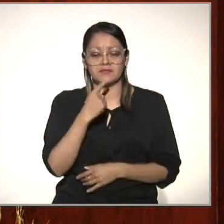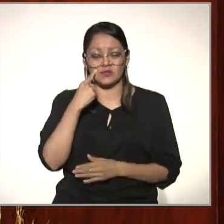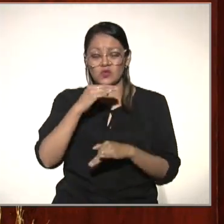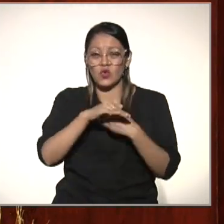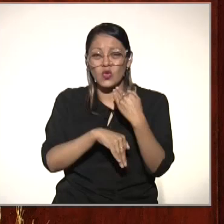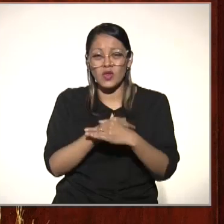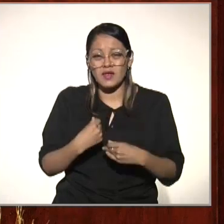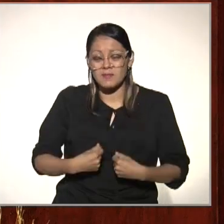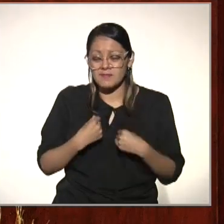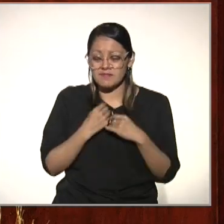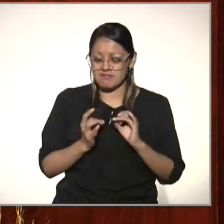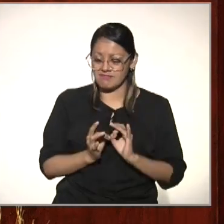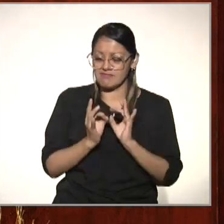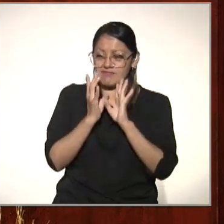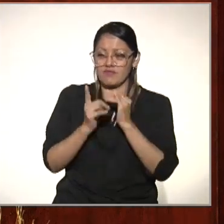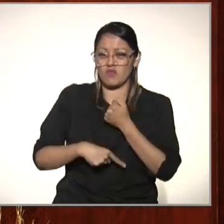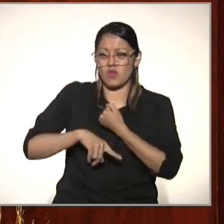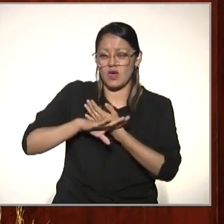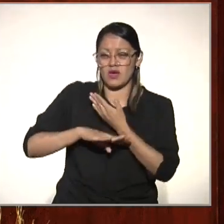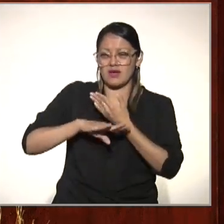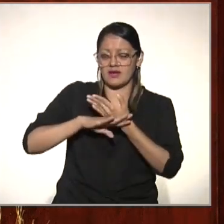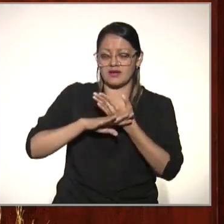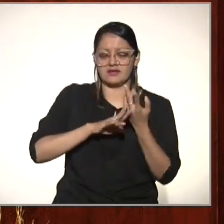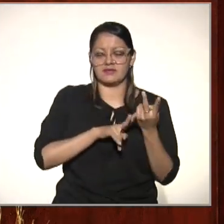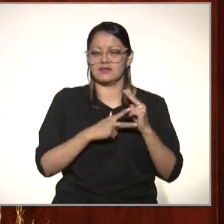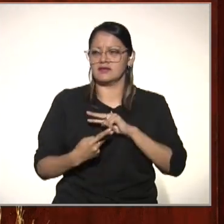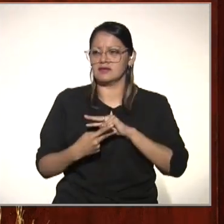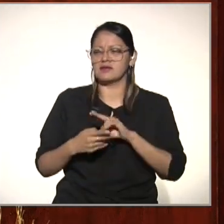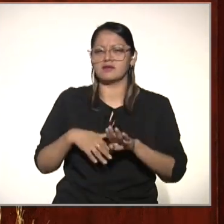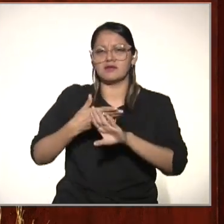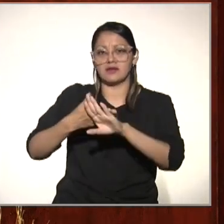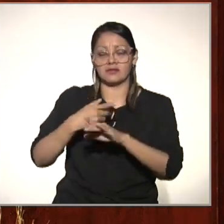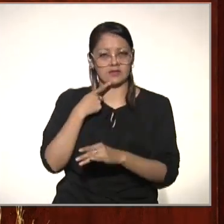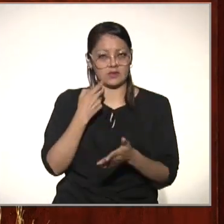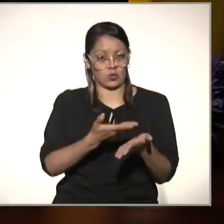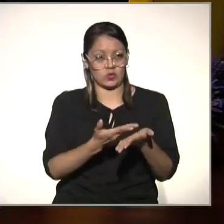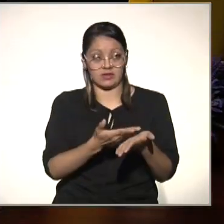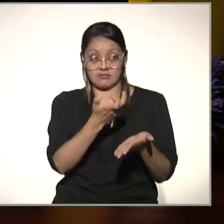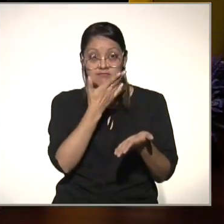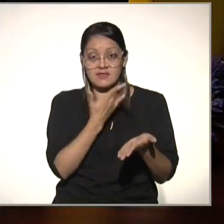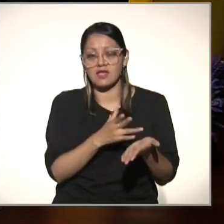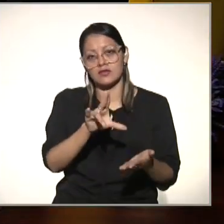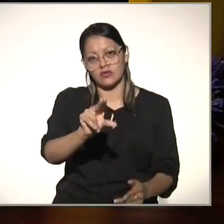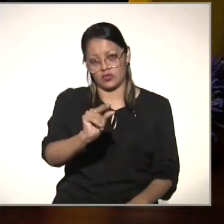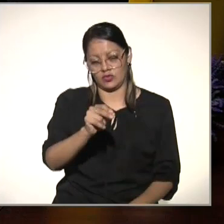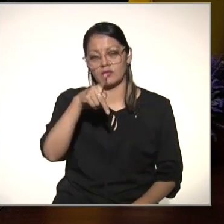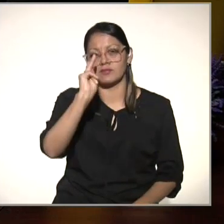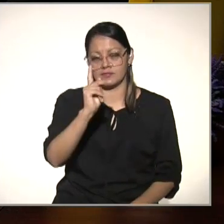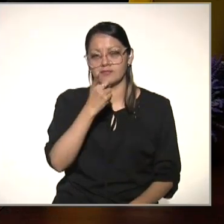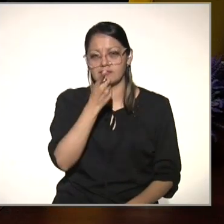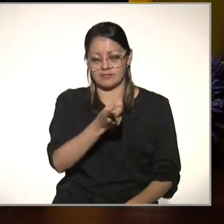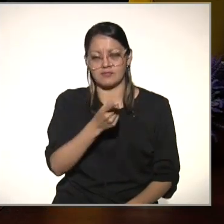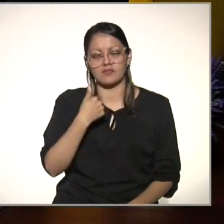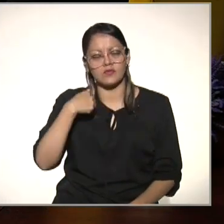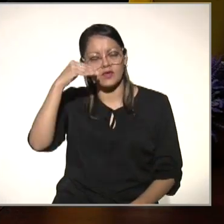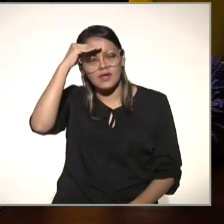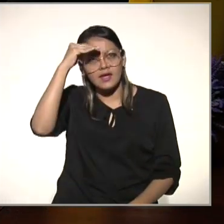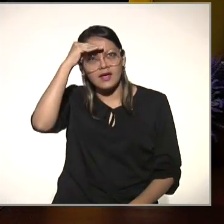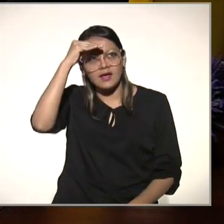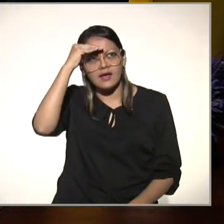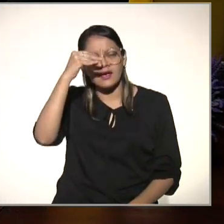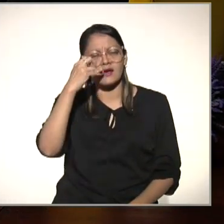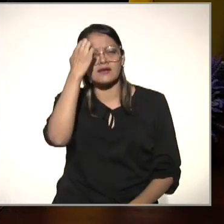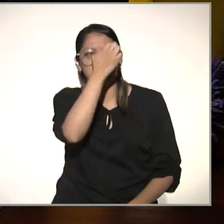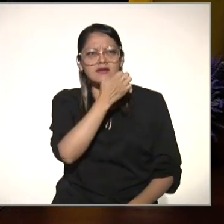vivimos cotidianamente generan una epidemia de violencia y que no es justificable, pero digo, cuando analizamos, complejicemos.